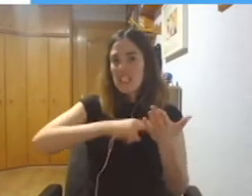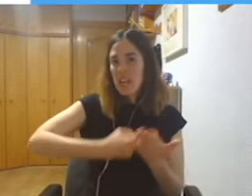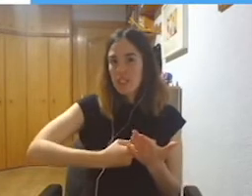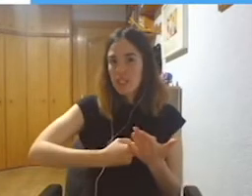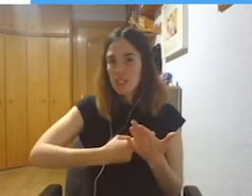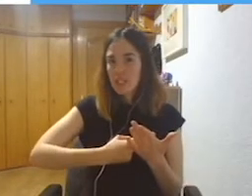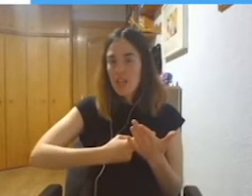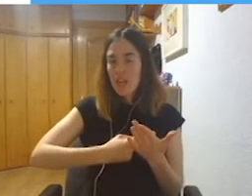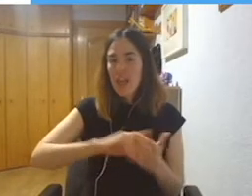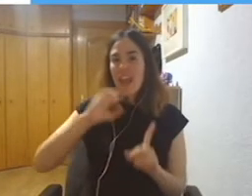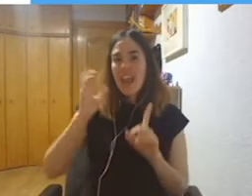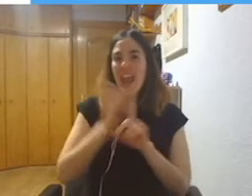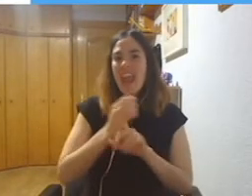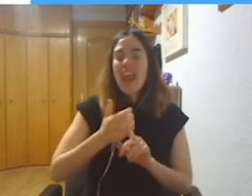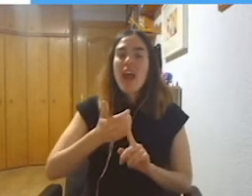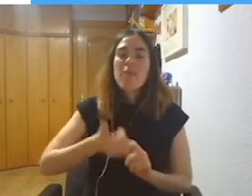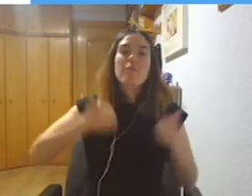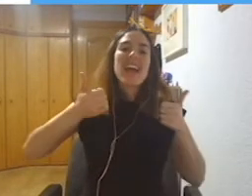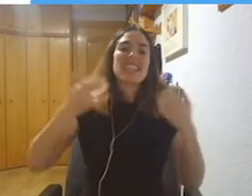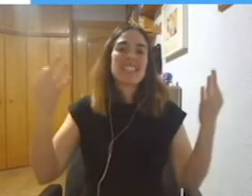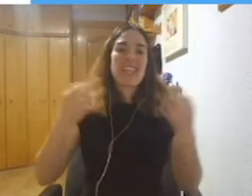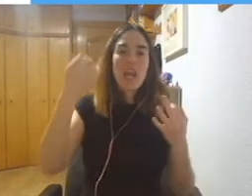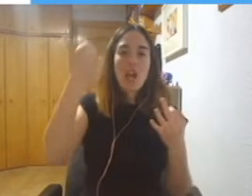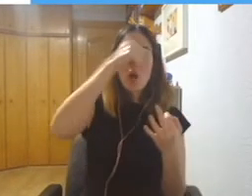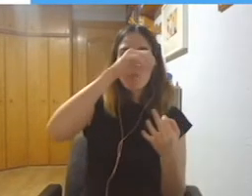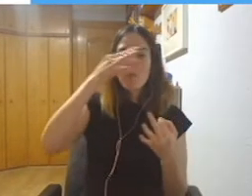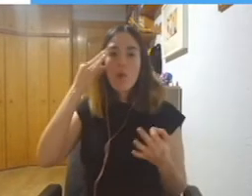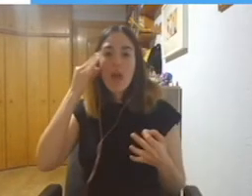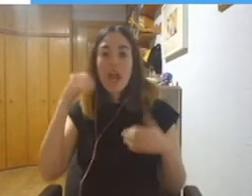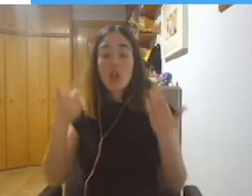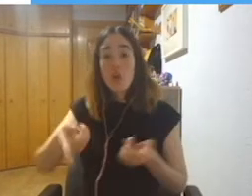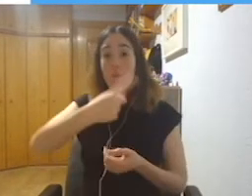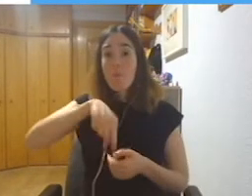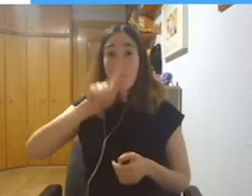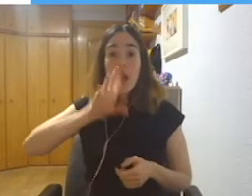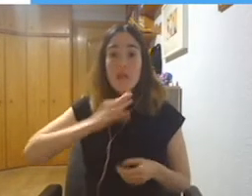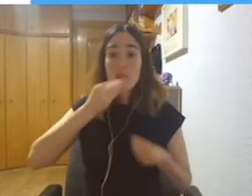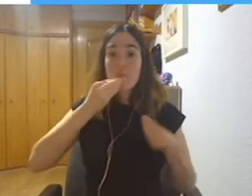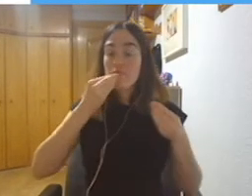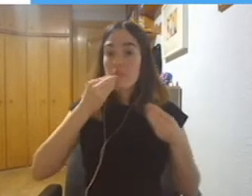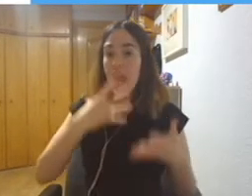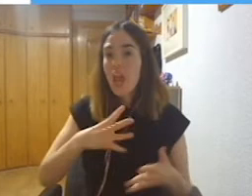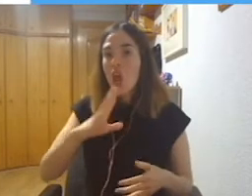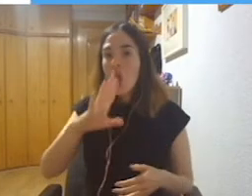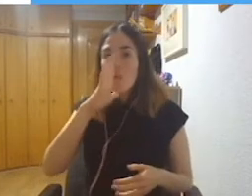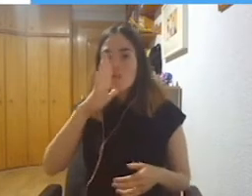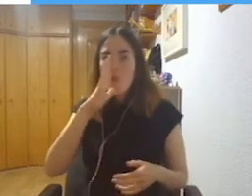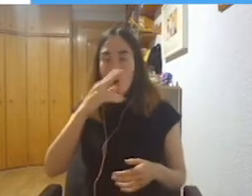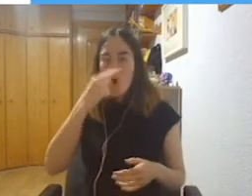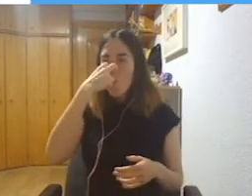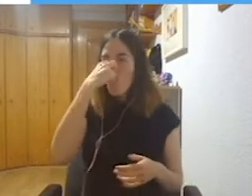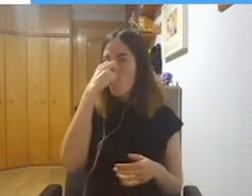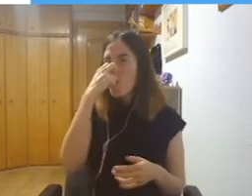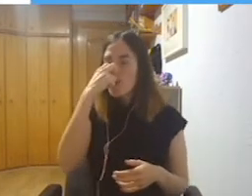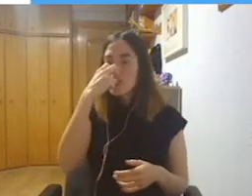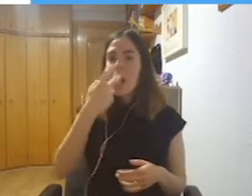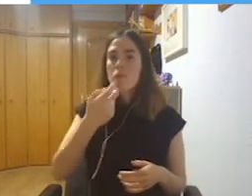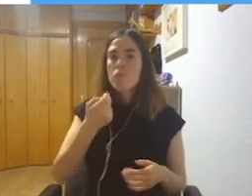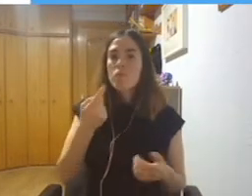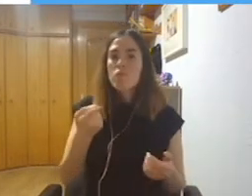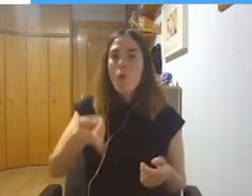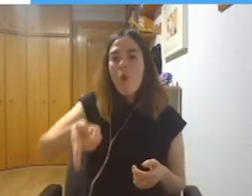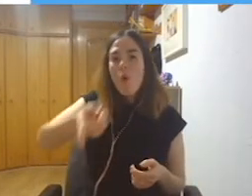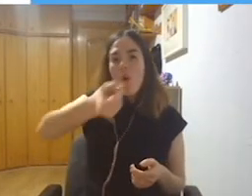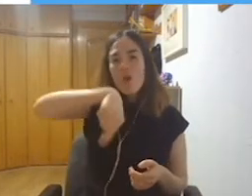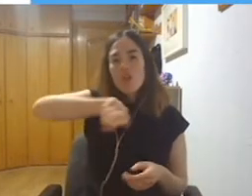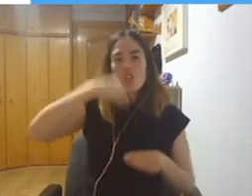Entonces, si os parece bien, ya también por curiosidad, pues saber qué es lo